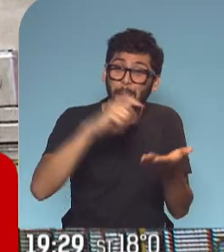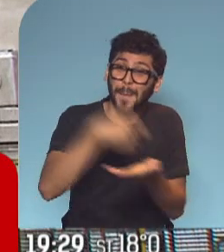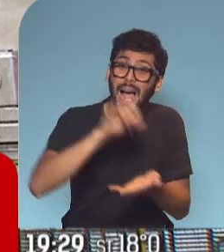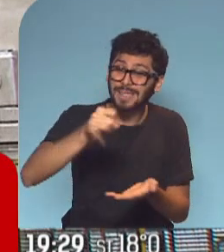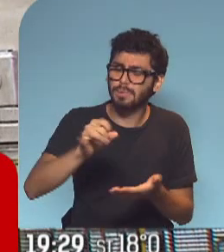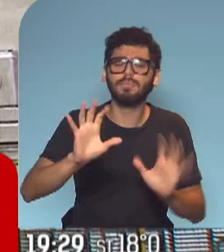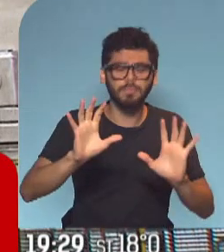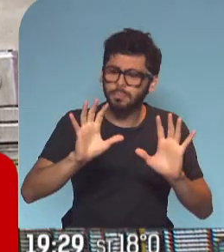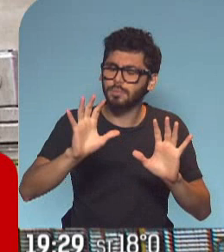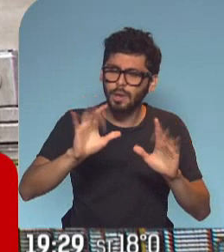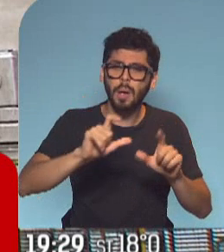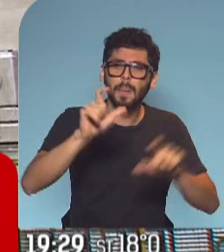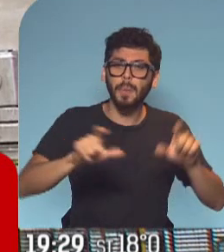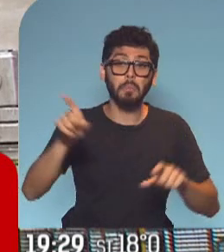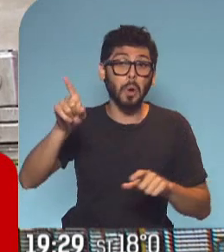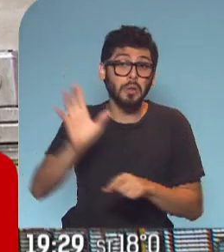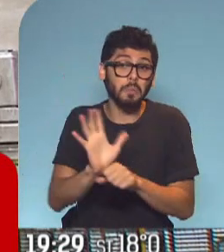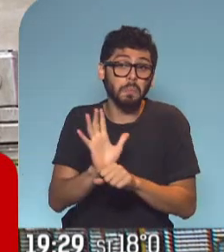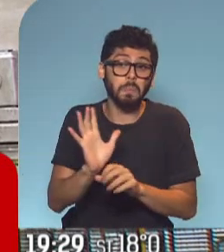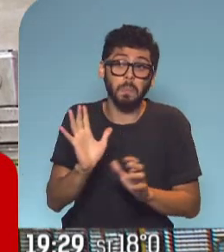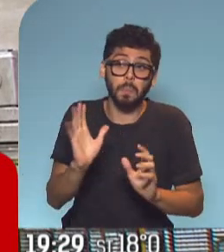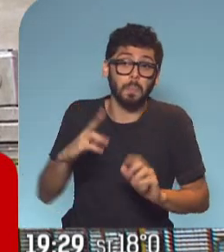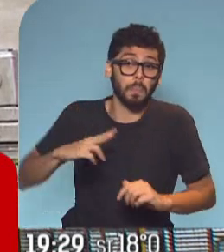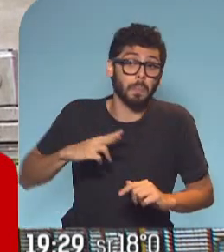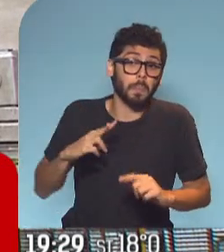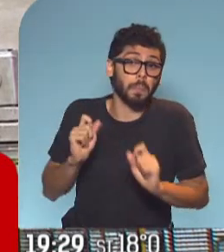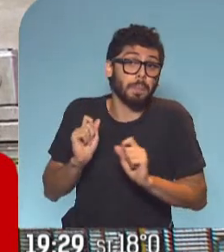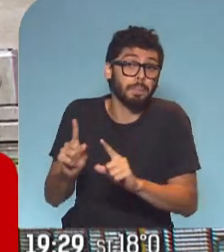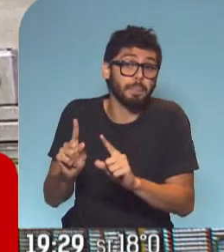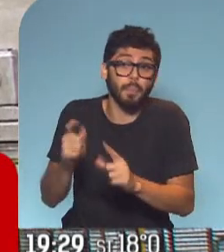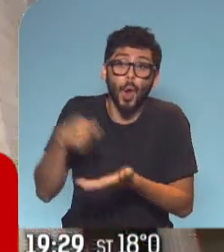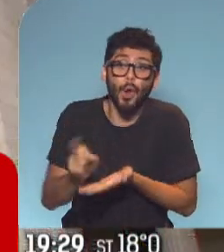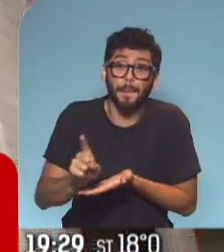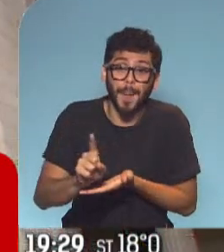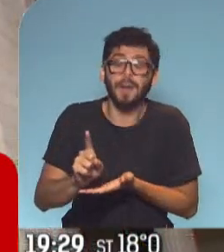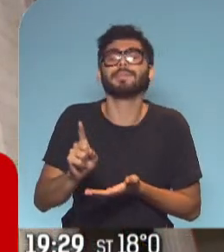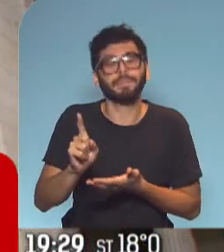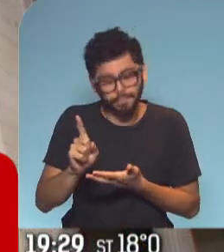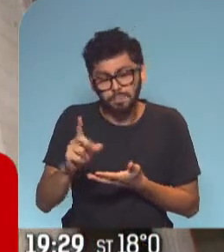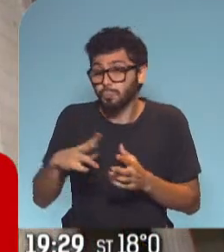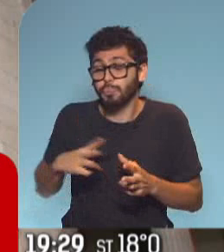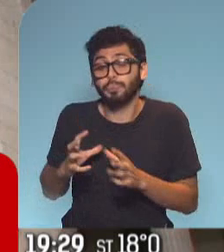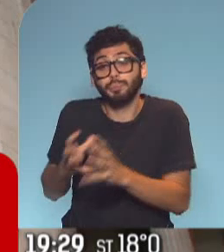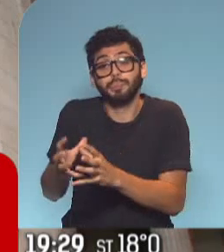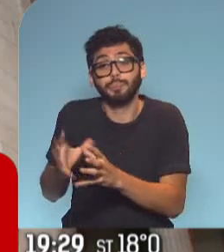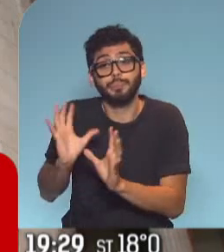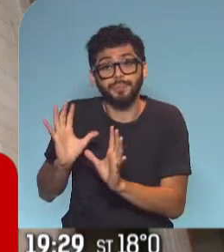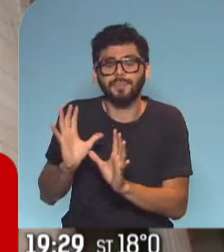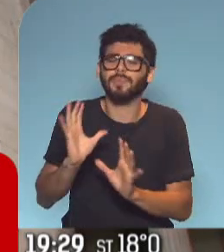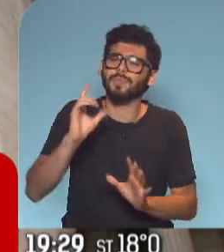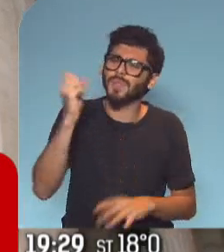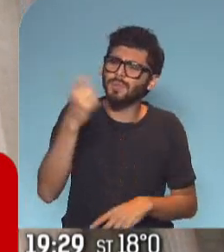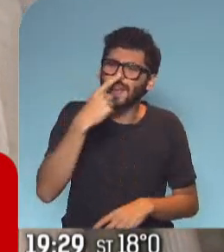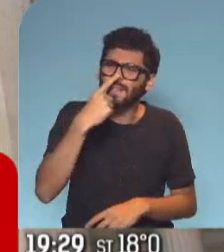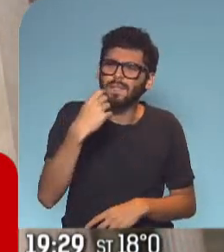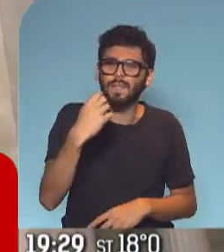por la cantidad de ingreso ni vi lesiones exactamente es un privilegio casi en forma exclusiva algo interesante a tener en cuenta es